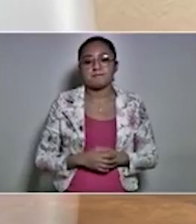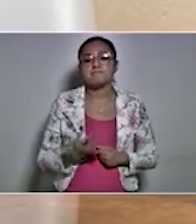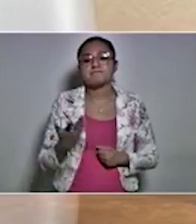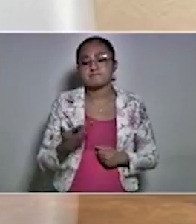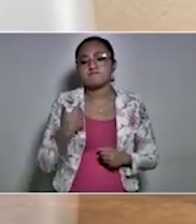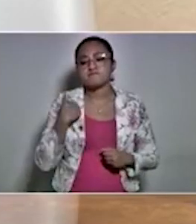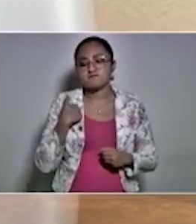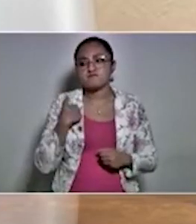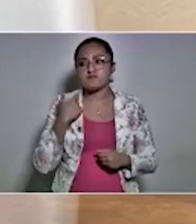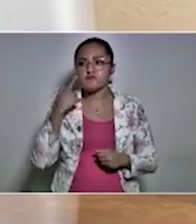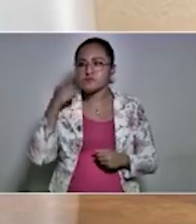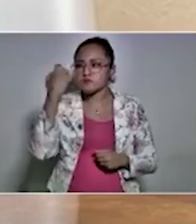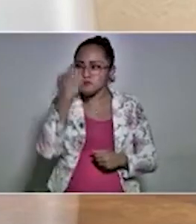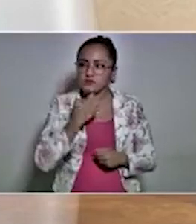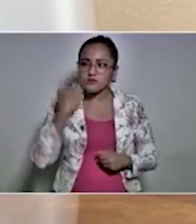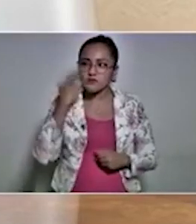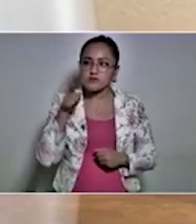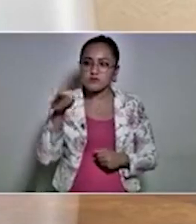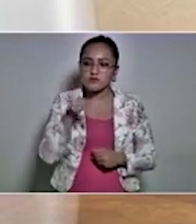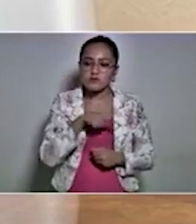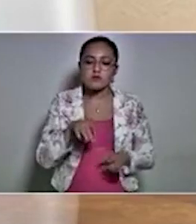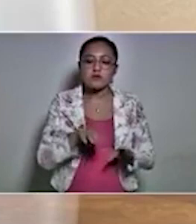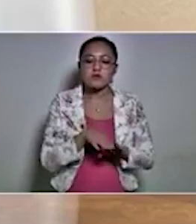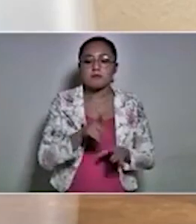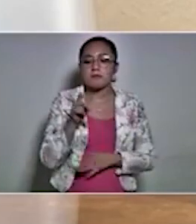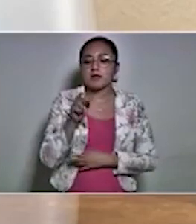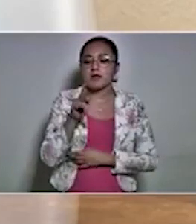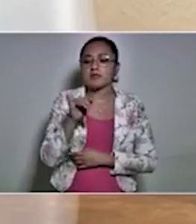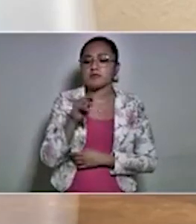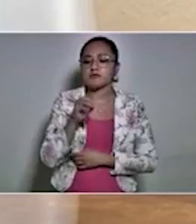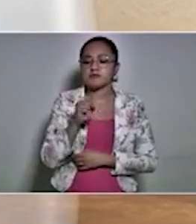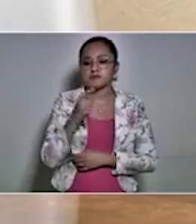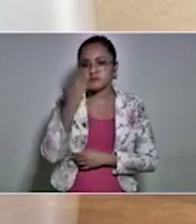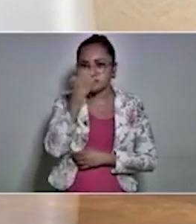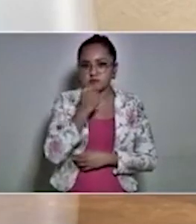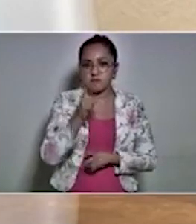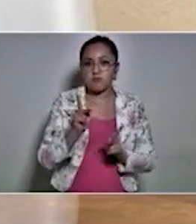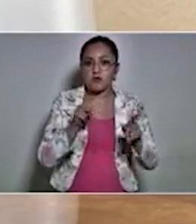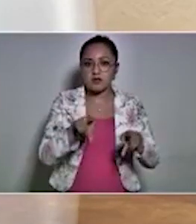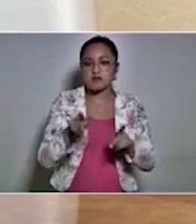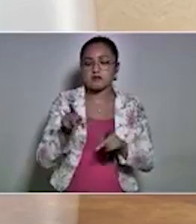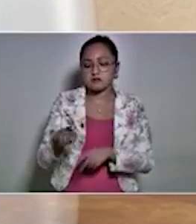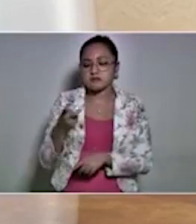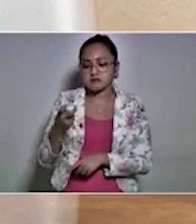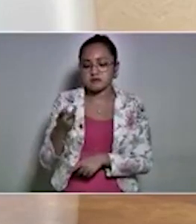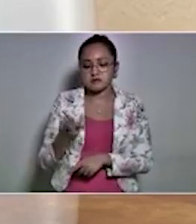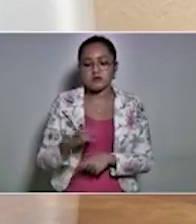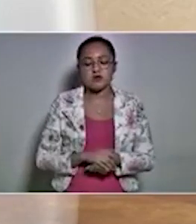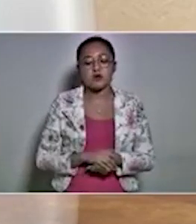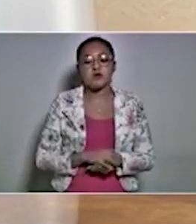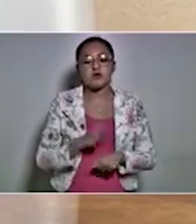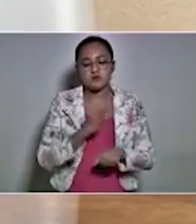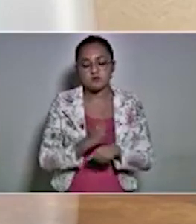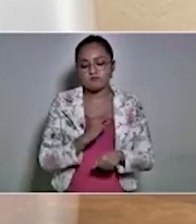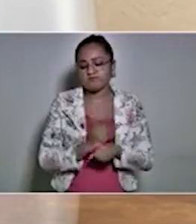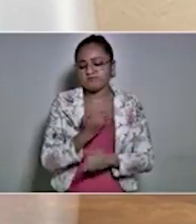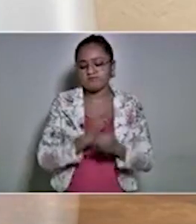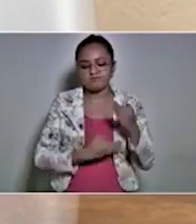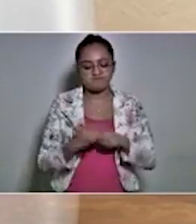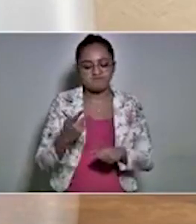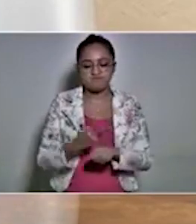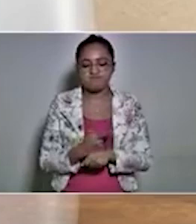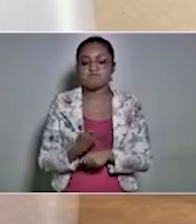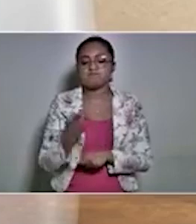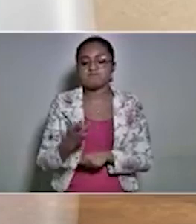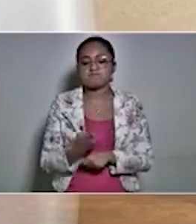el gobernador de Puebla, Miguel Barbosa Huerta, dijo que su administración contratará peritos para revisar los puentes atirantados del estado